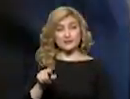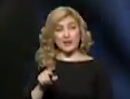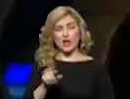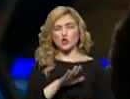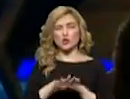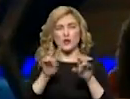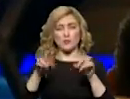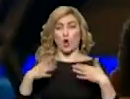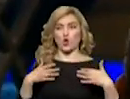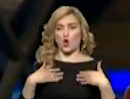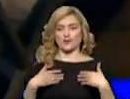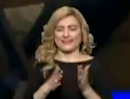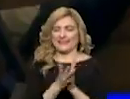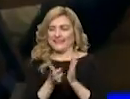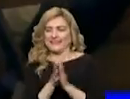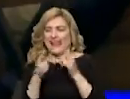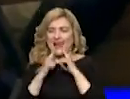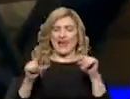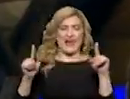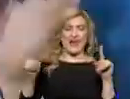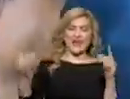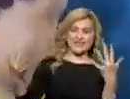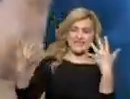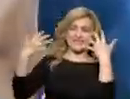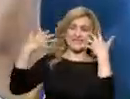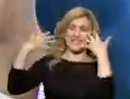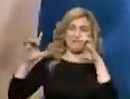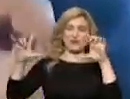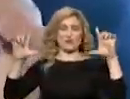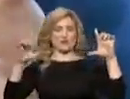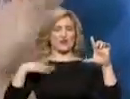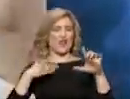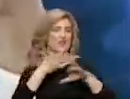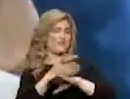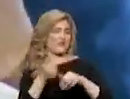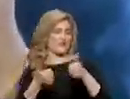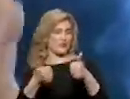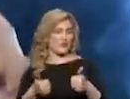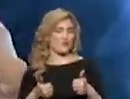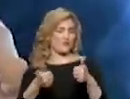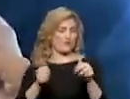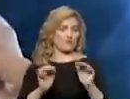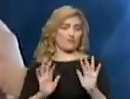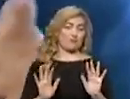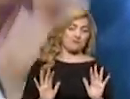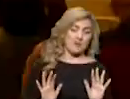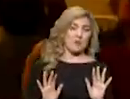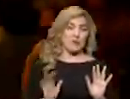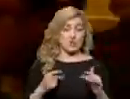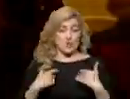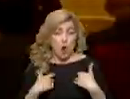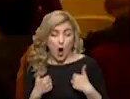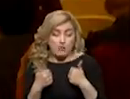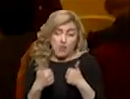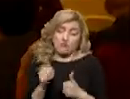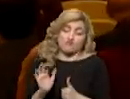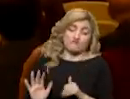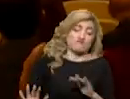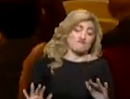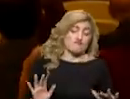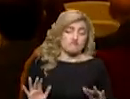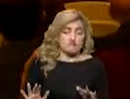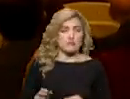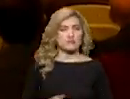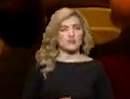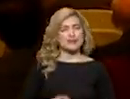electoral e insiste en que en su tiempo dirá si él será candidato. Lo que sí responde abiertamente es a si la